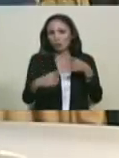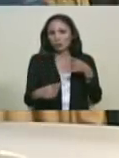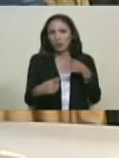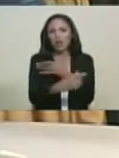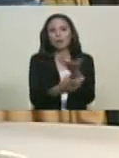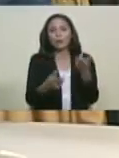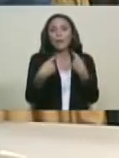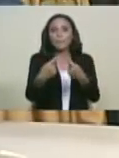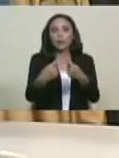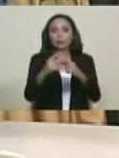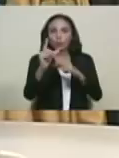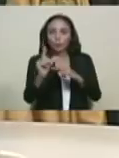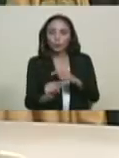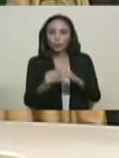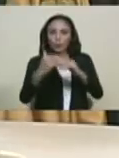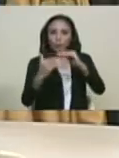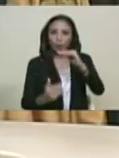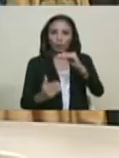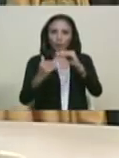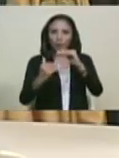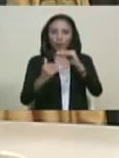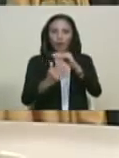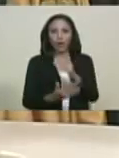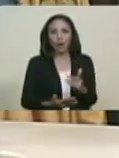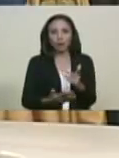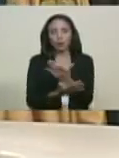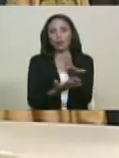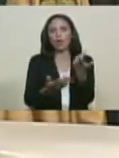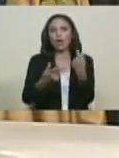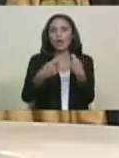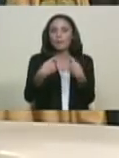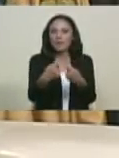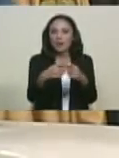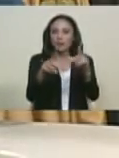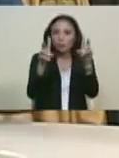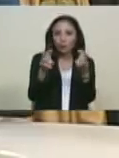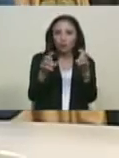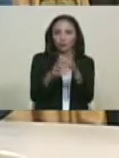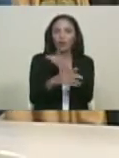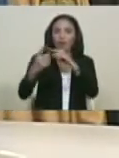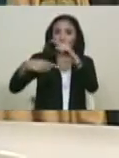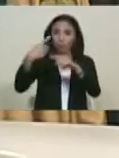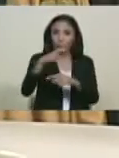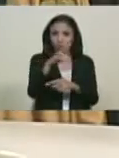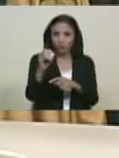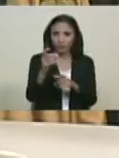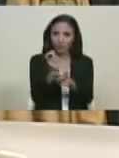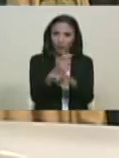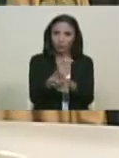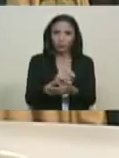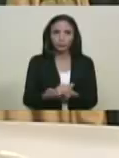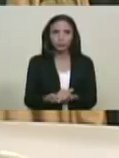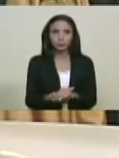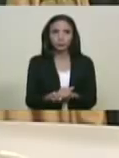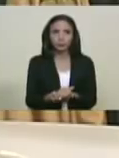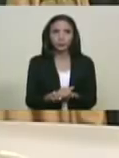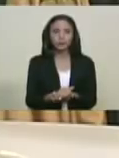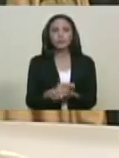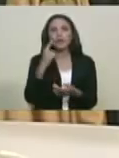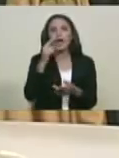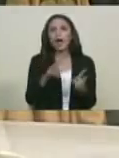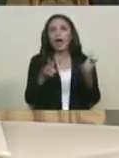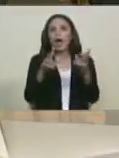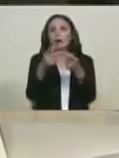precio muy muy por debajo del cono monetario actual nuevo del 20 de agosto el bolívar soberano